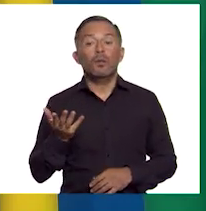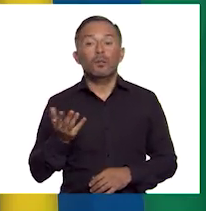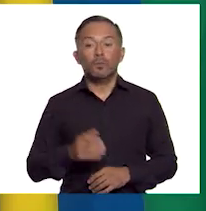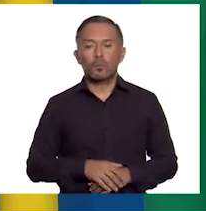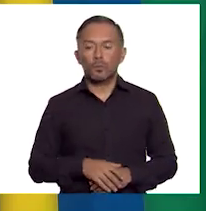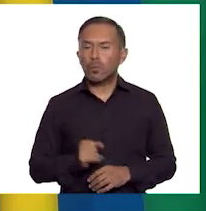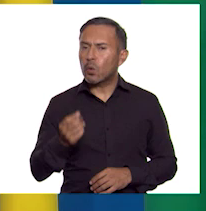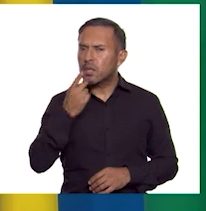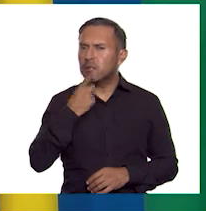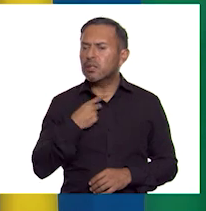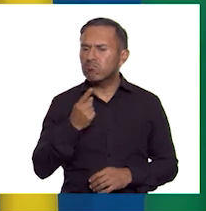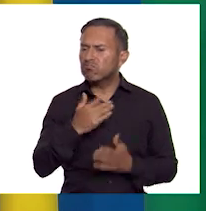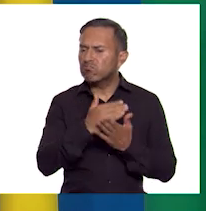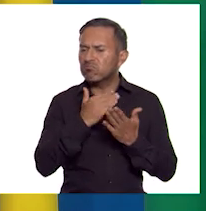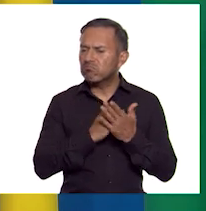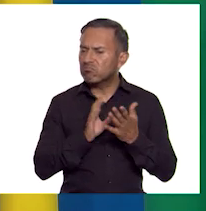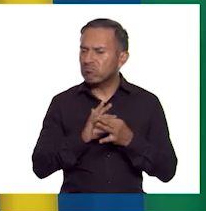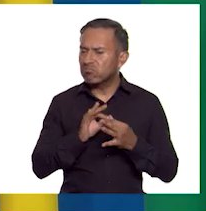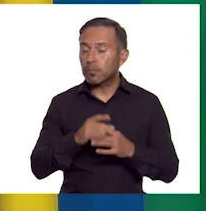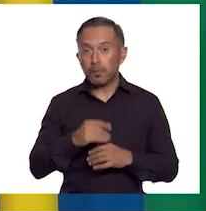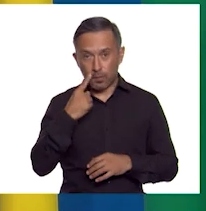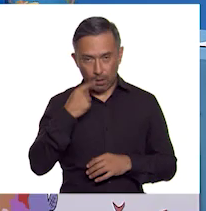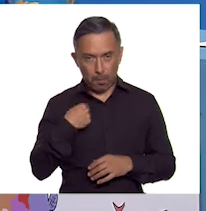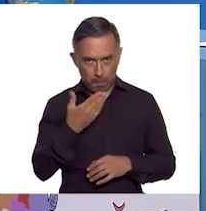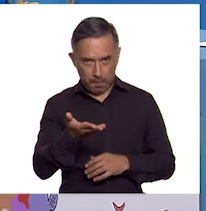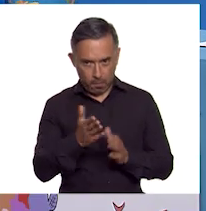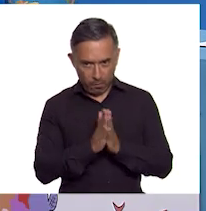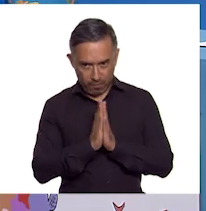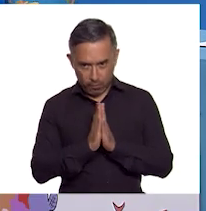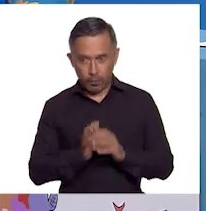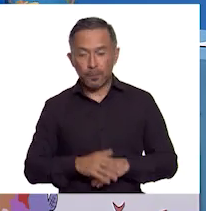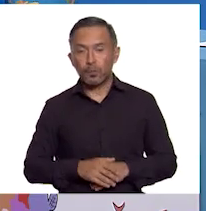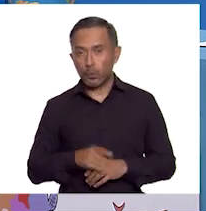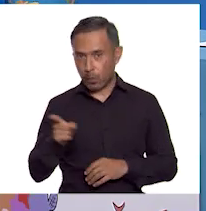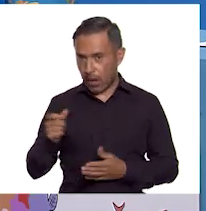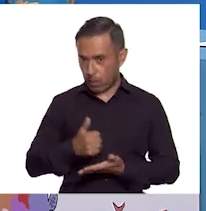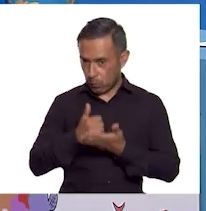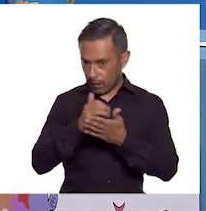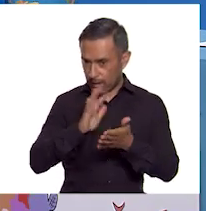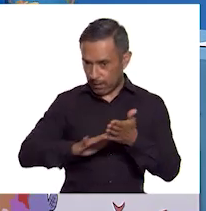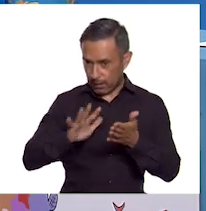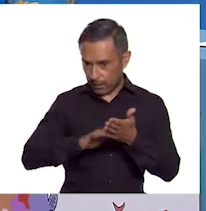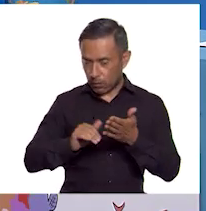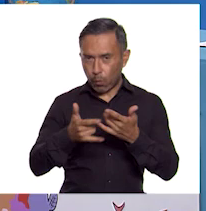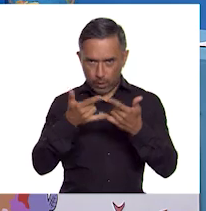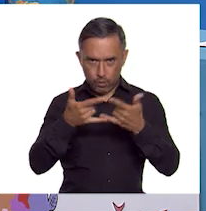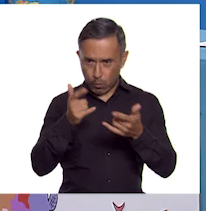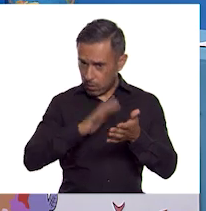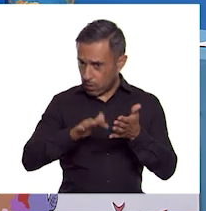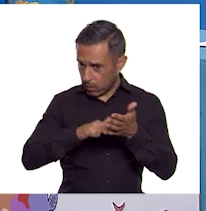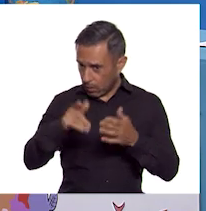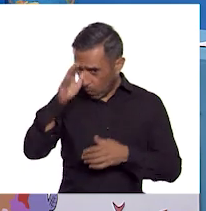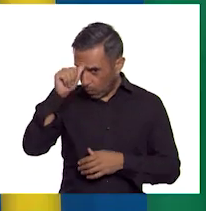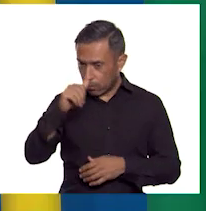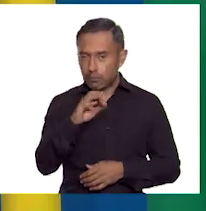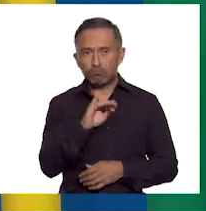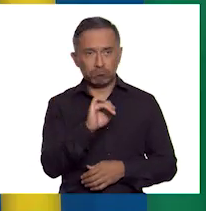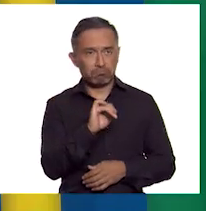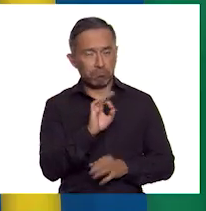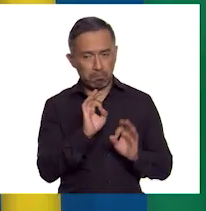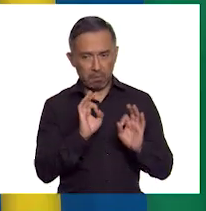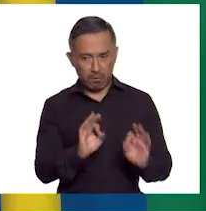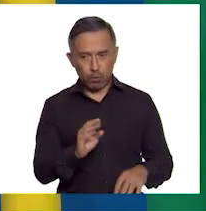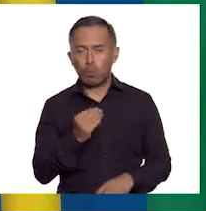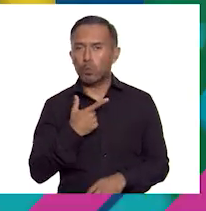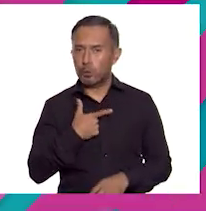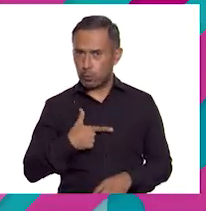¿qué vamos a continuar? ¿Cómo Mira, vamos Juan, a empezar? yo te voy a pedir de favor que leas para nosotros el cuento. ¿Te parece? Perfecto. Con